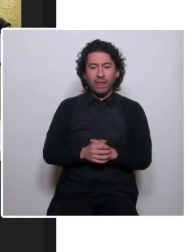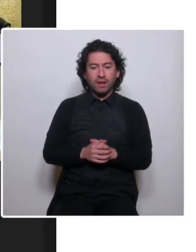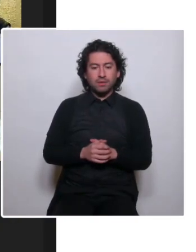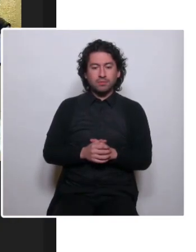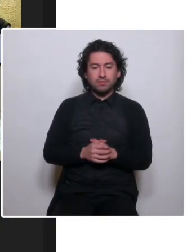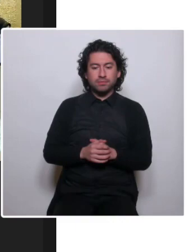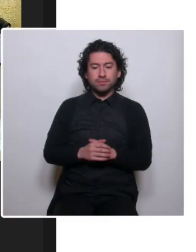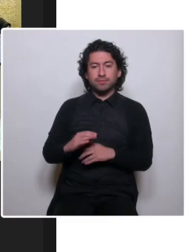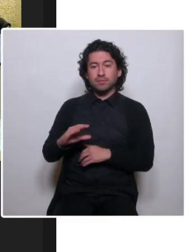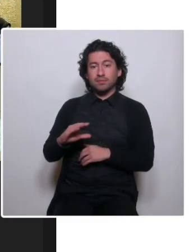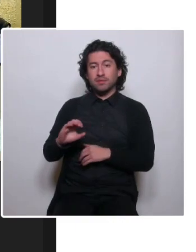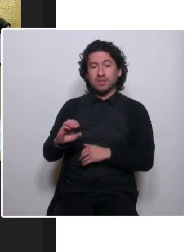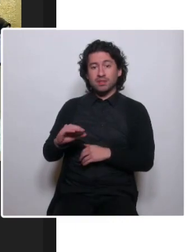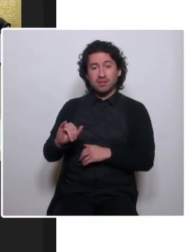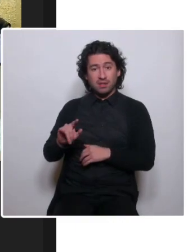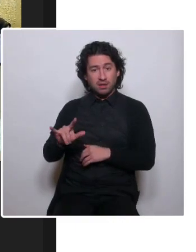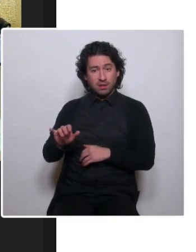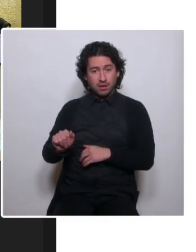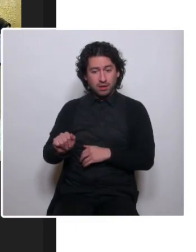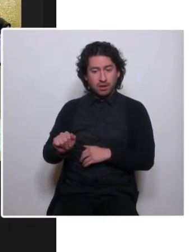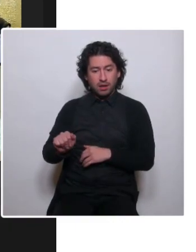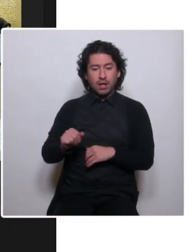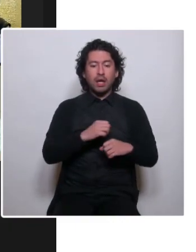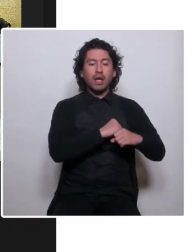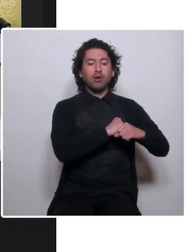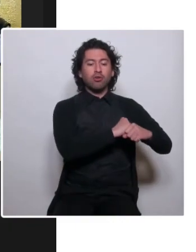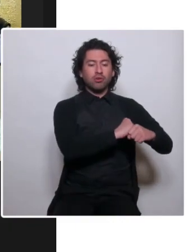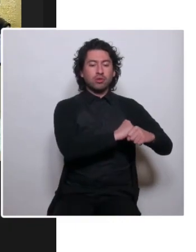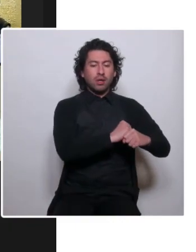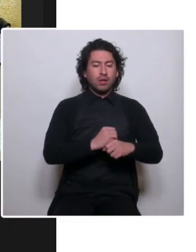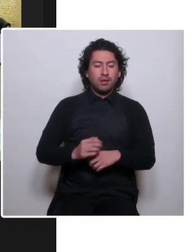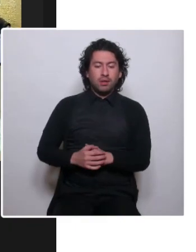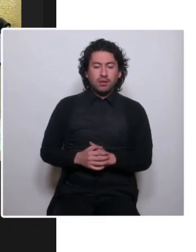Convencional Cecilia Uvilla. En contra.